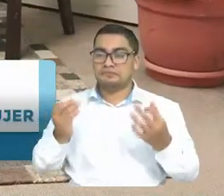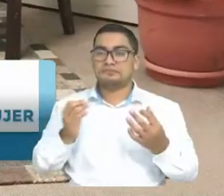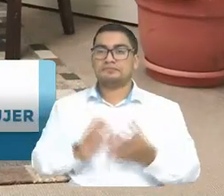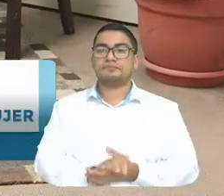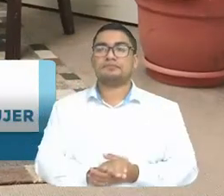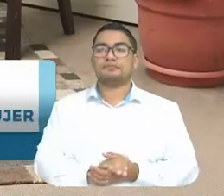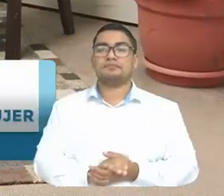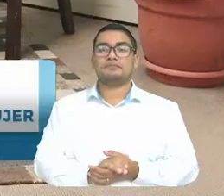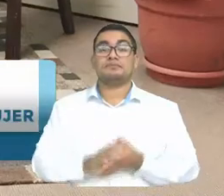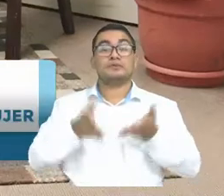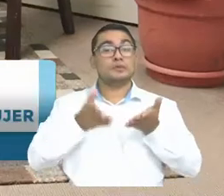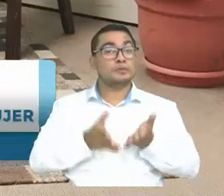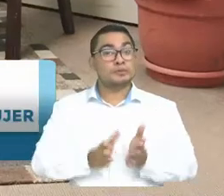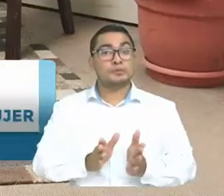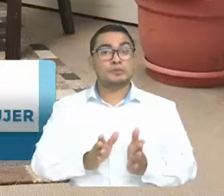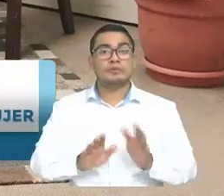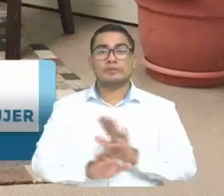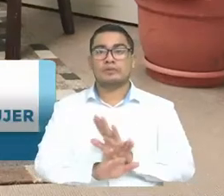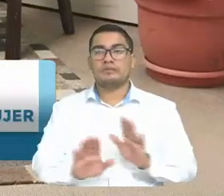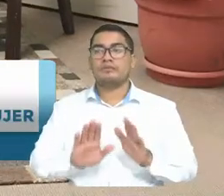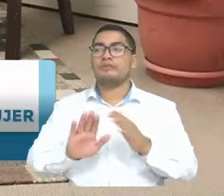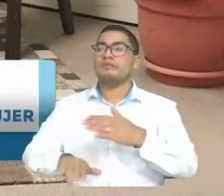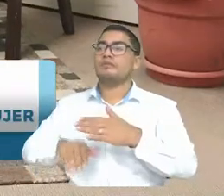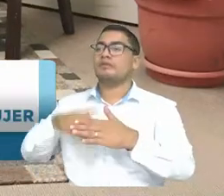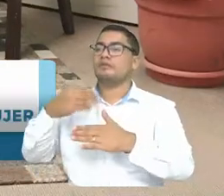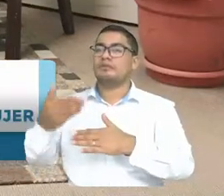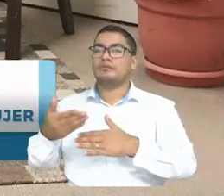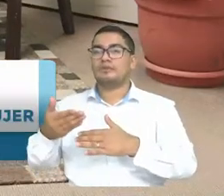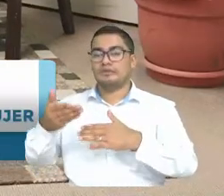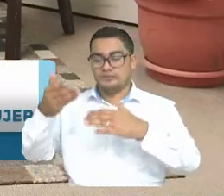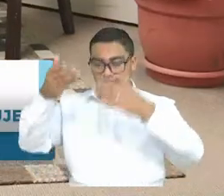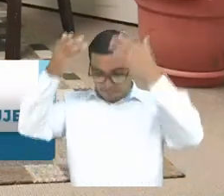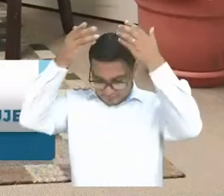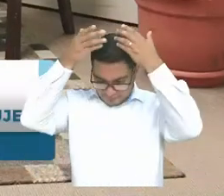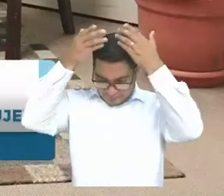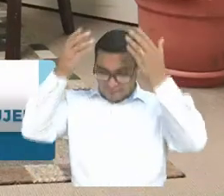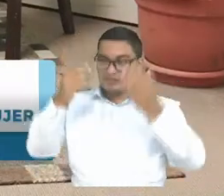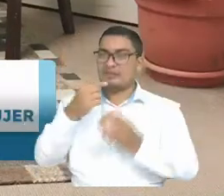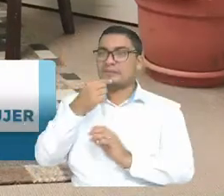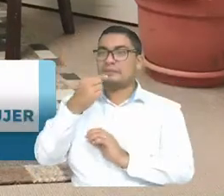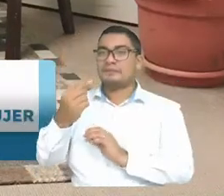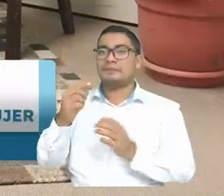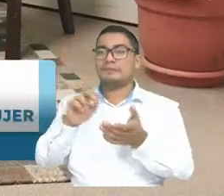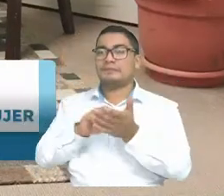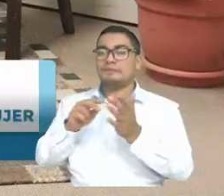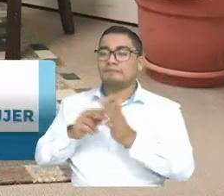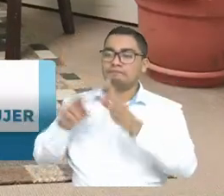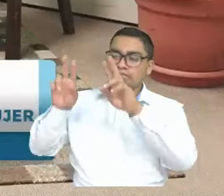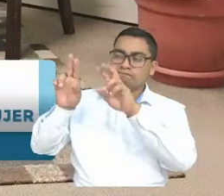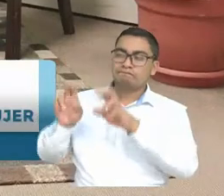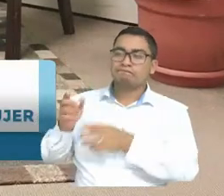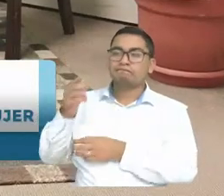del parto, nosotros como enfermería, ¿verdad?, valoramos el estado de conciencia de la mujer, sus signos